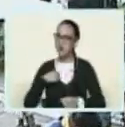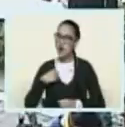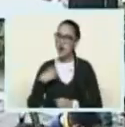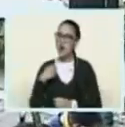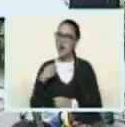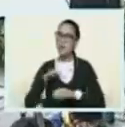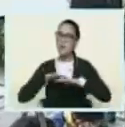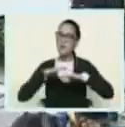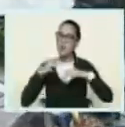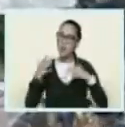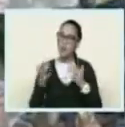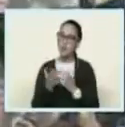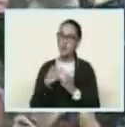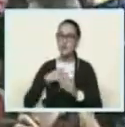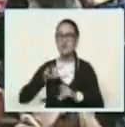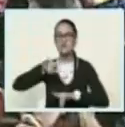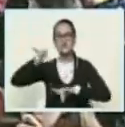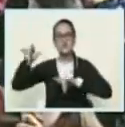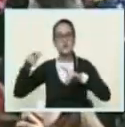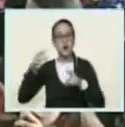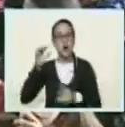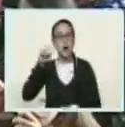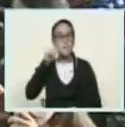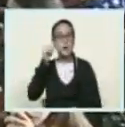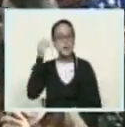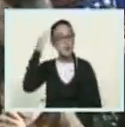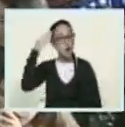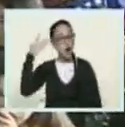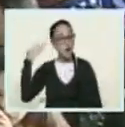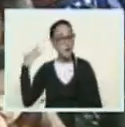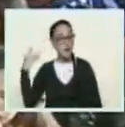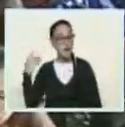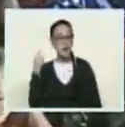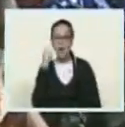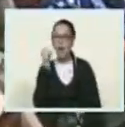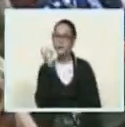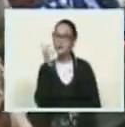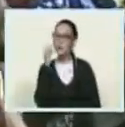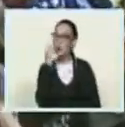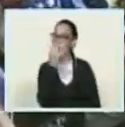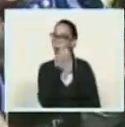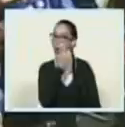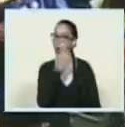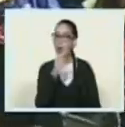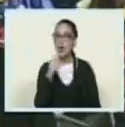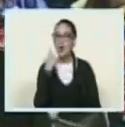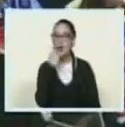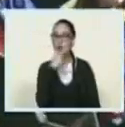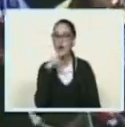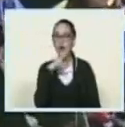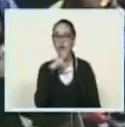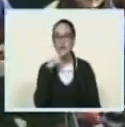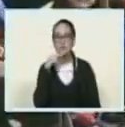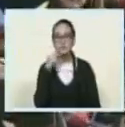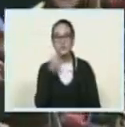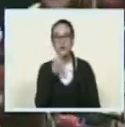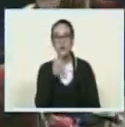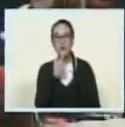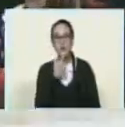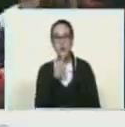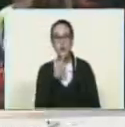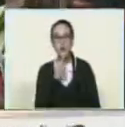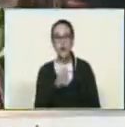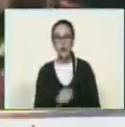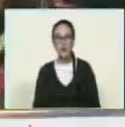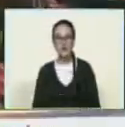el amarillo de tus cabellos, el azul de tus ojos y el rojo intenso de tus labios. Y se